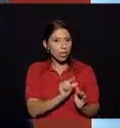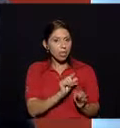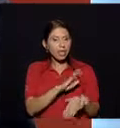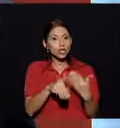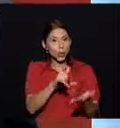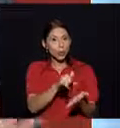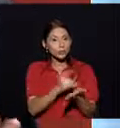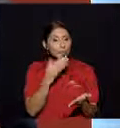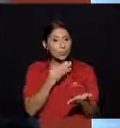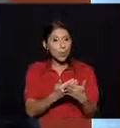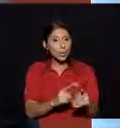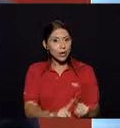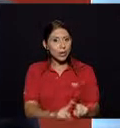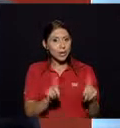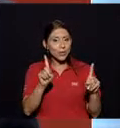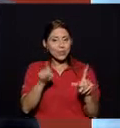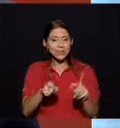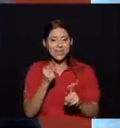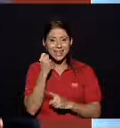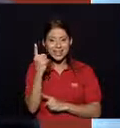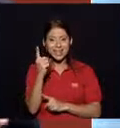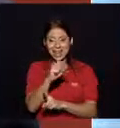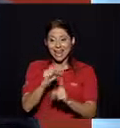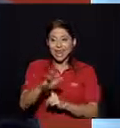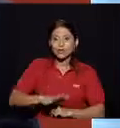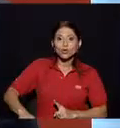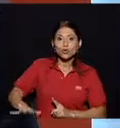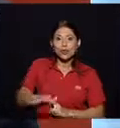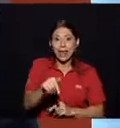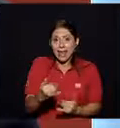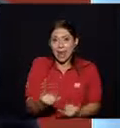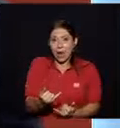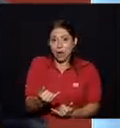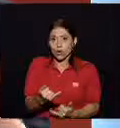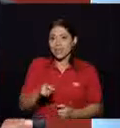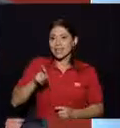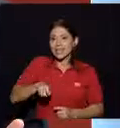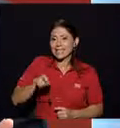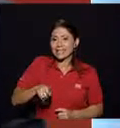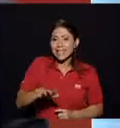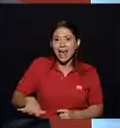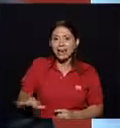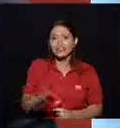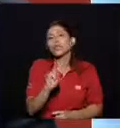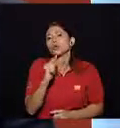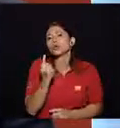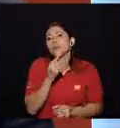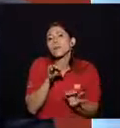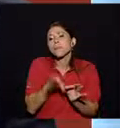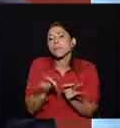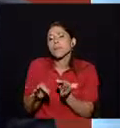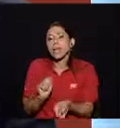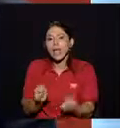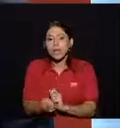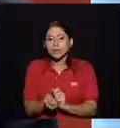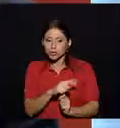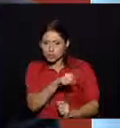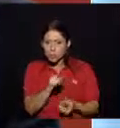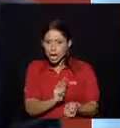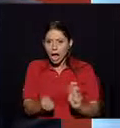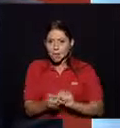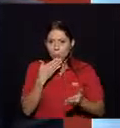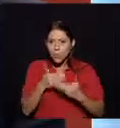¿verdad? Pero lo que hay que entender es que las necesidades de la sociedad hoy van mucho más allá de estos cambios particulares, que son